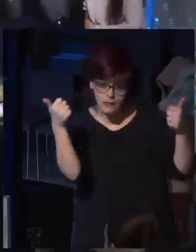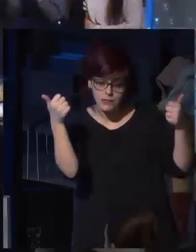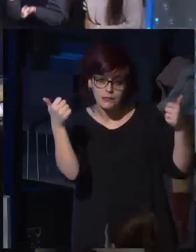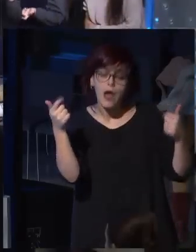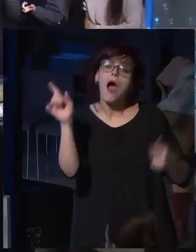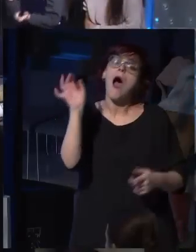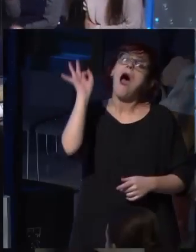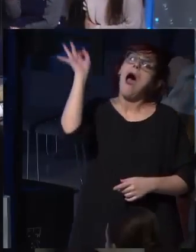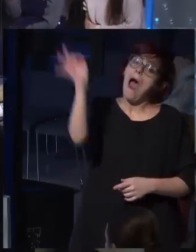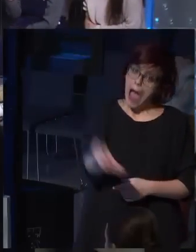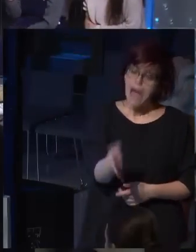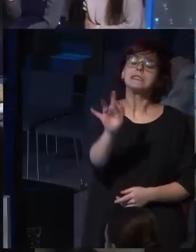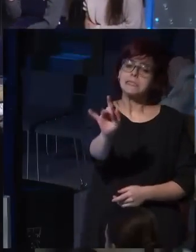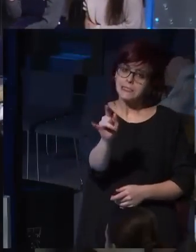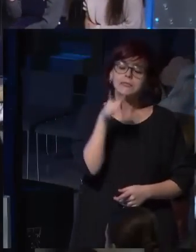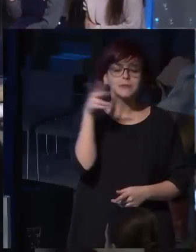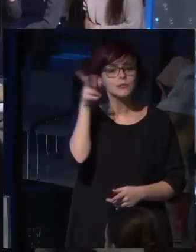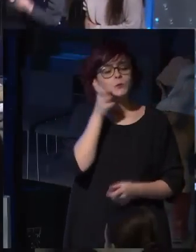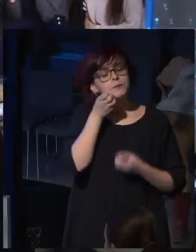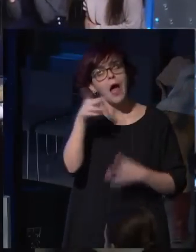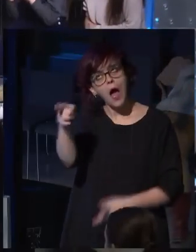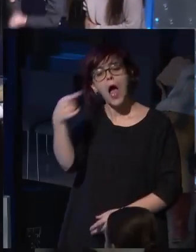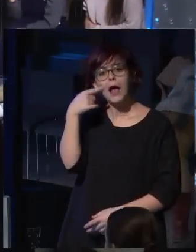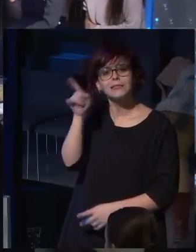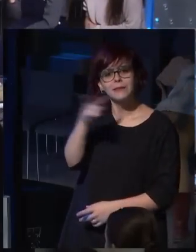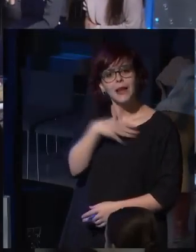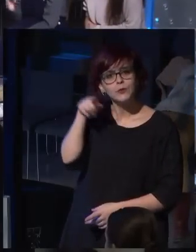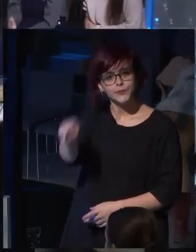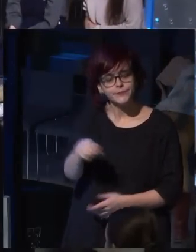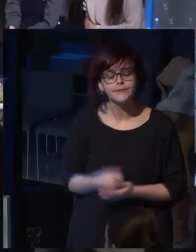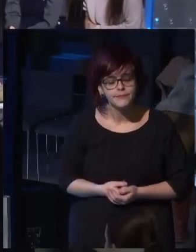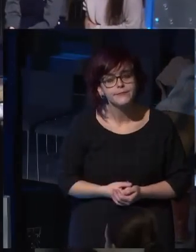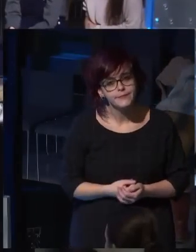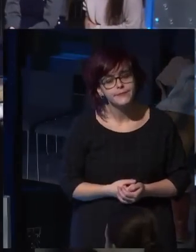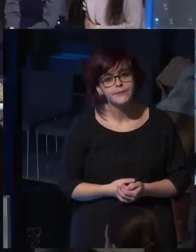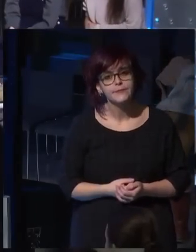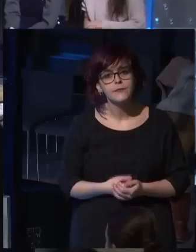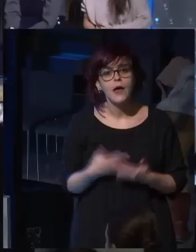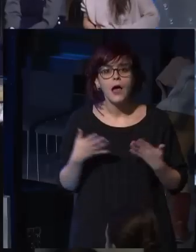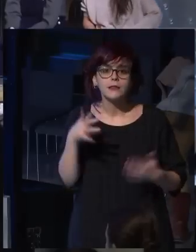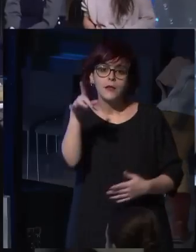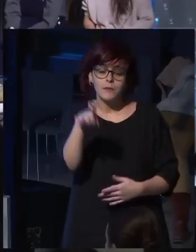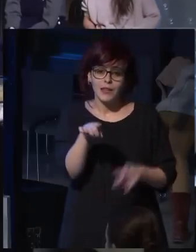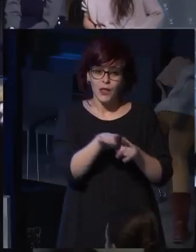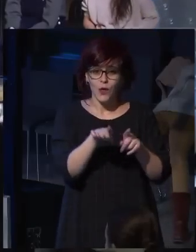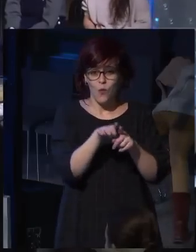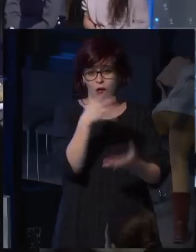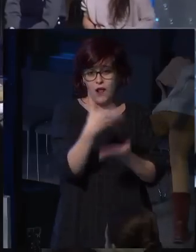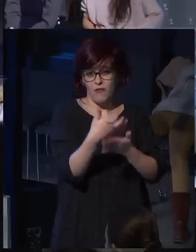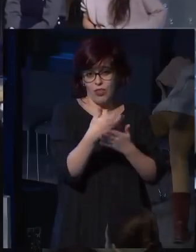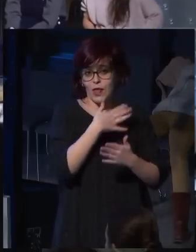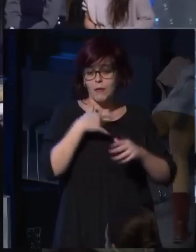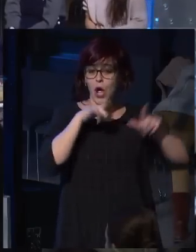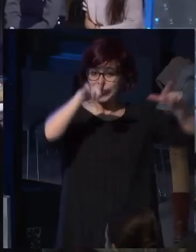eso era como, ah, vale, esto sí, esto ya sí que es un poco lo que más teníamos en la cabeza, ¿no? Y en cuanto a la propia grabación, como llegamos al estudio